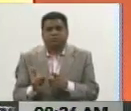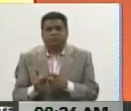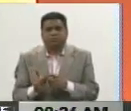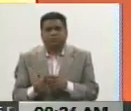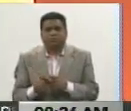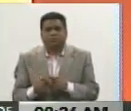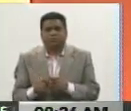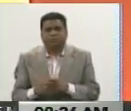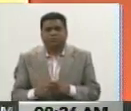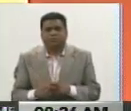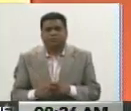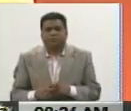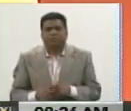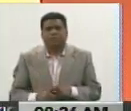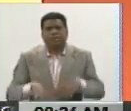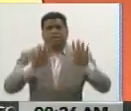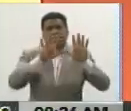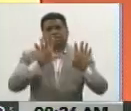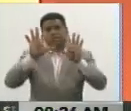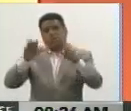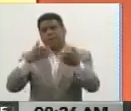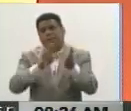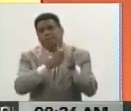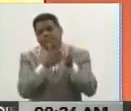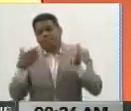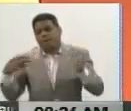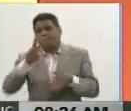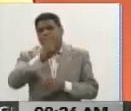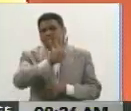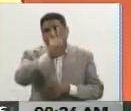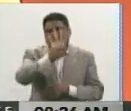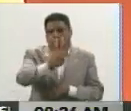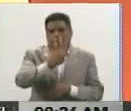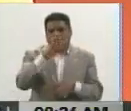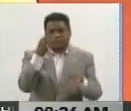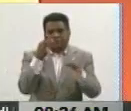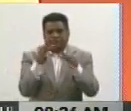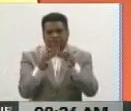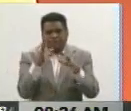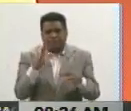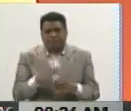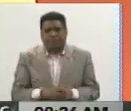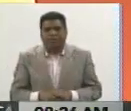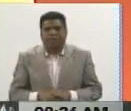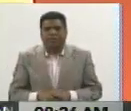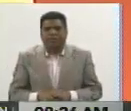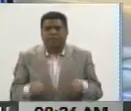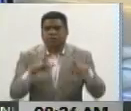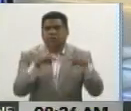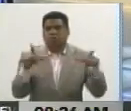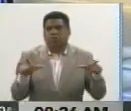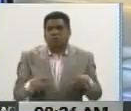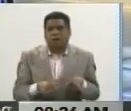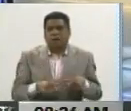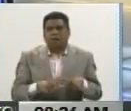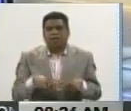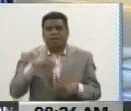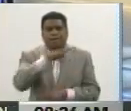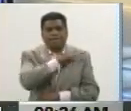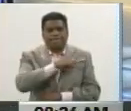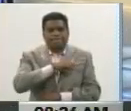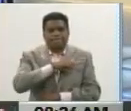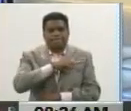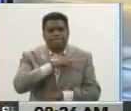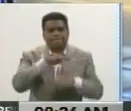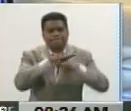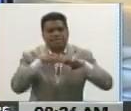comercialización.arbol@gmail.com. Y del 19 al 24 de septiembre vamos a tener en los espacios del Ministerio de Educación Universitaria, Ciencia y